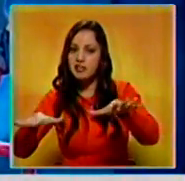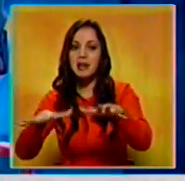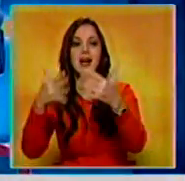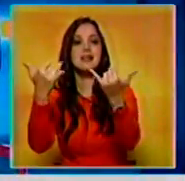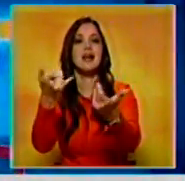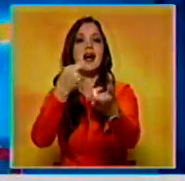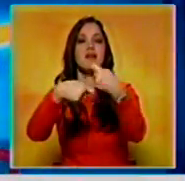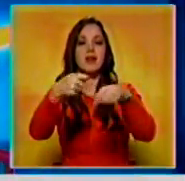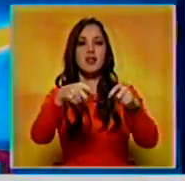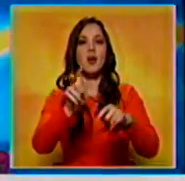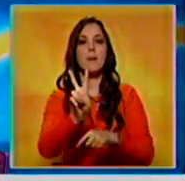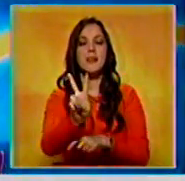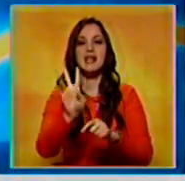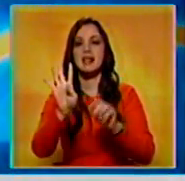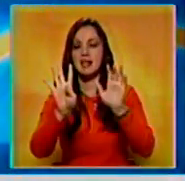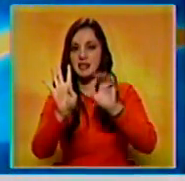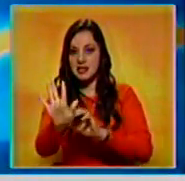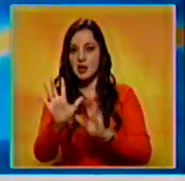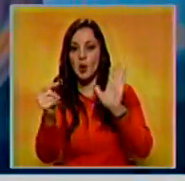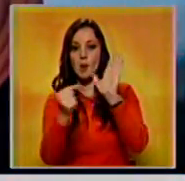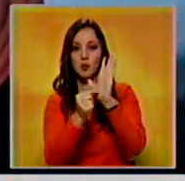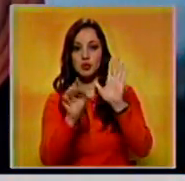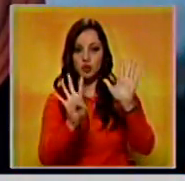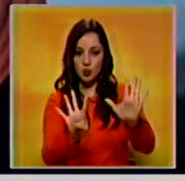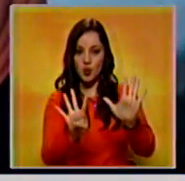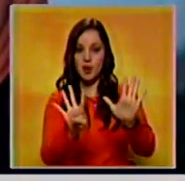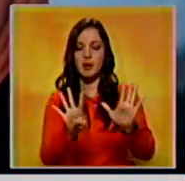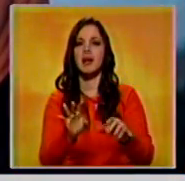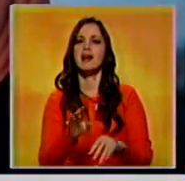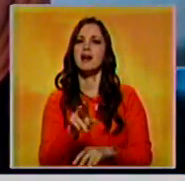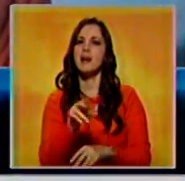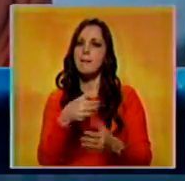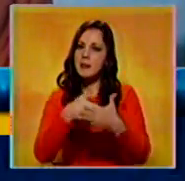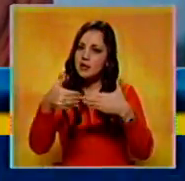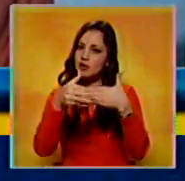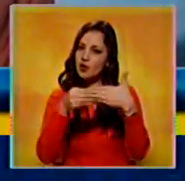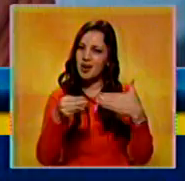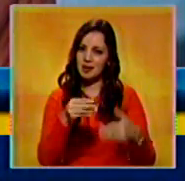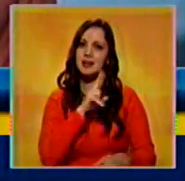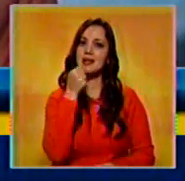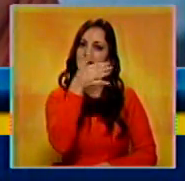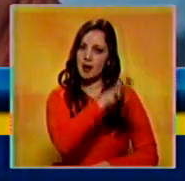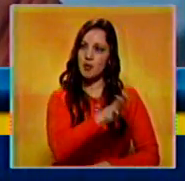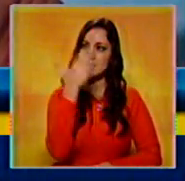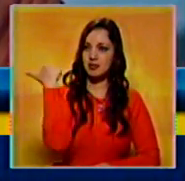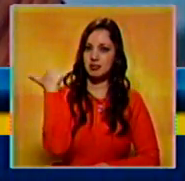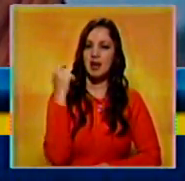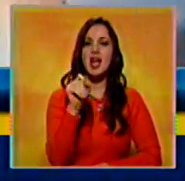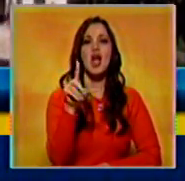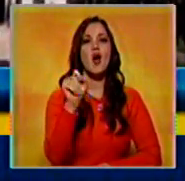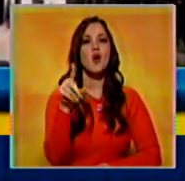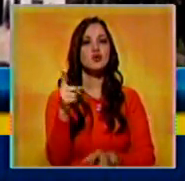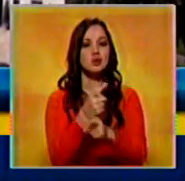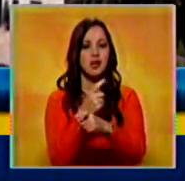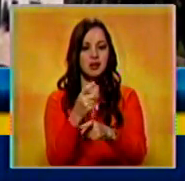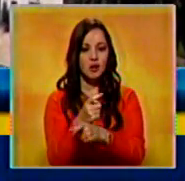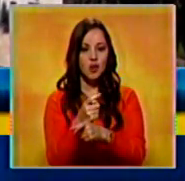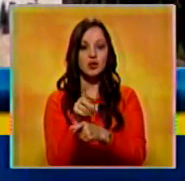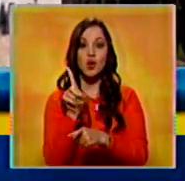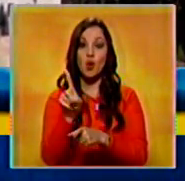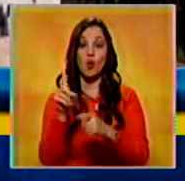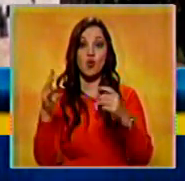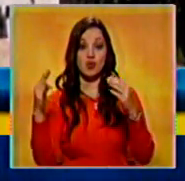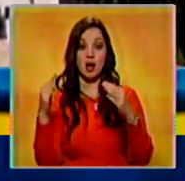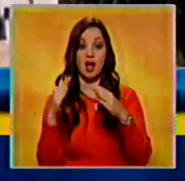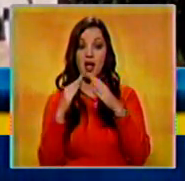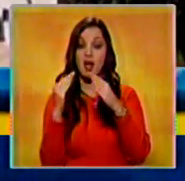en 25.9 millones de dólares. Tras el fallecimiento de Robin Williams, ocurrido el pasado 11 de agosto, una de sus propiedades